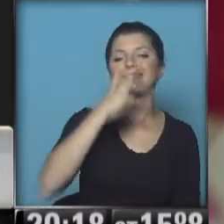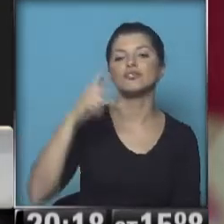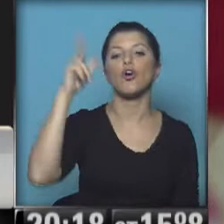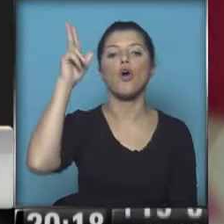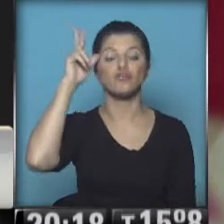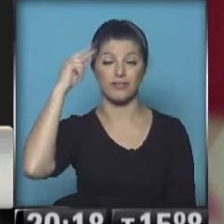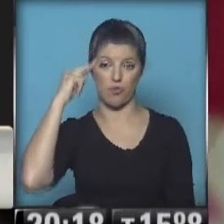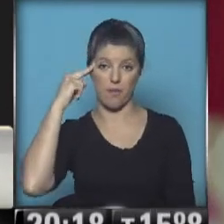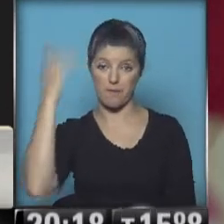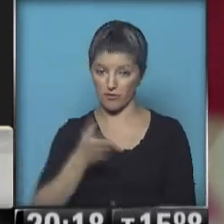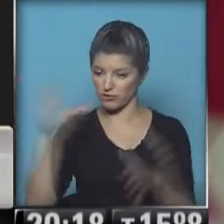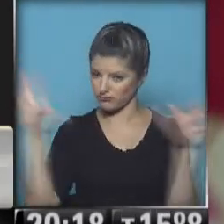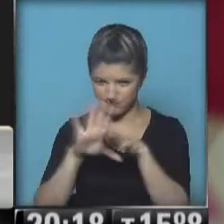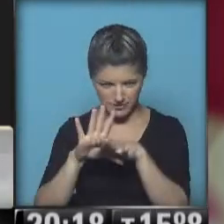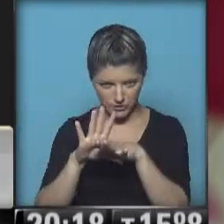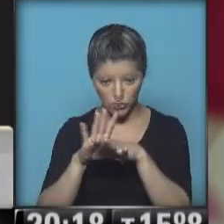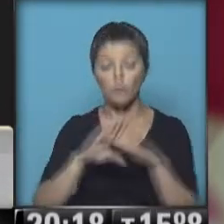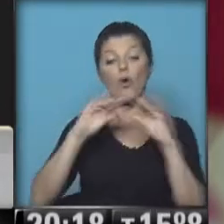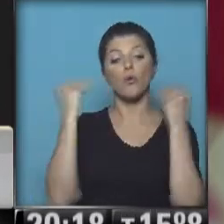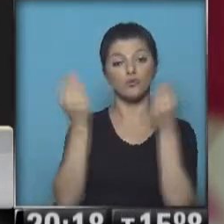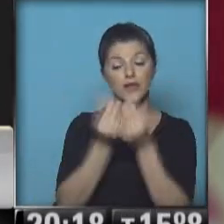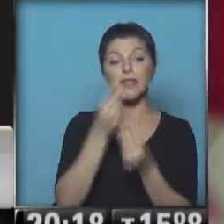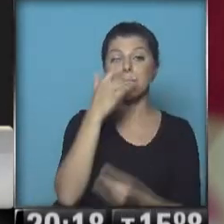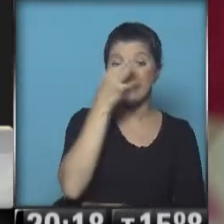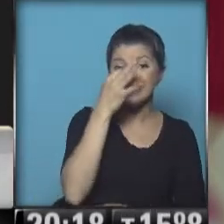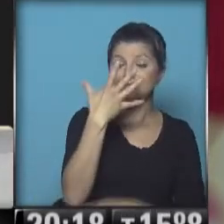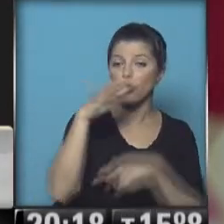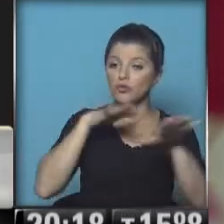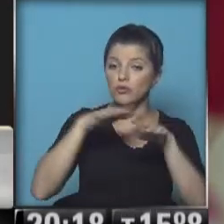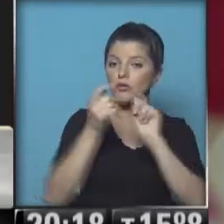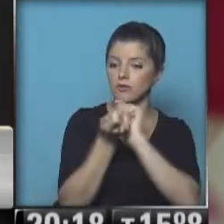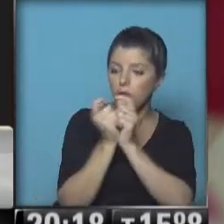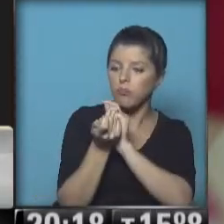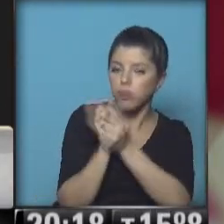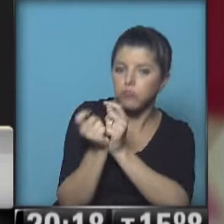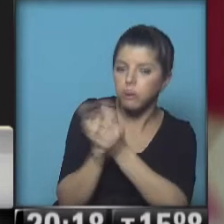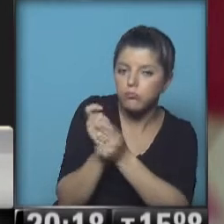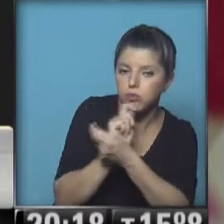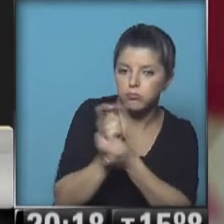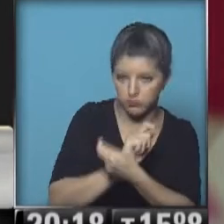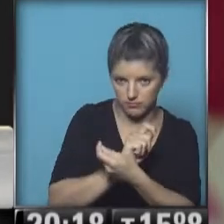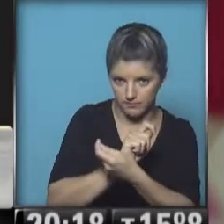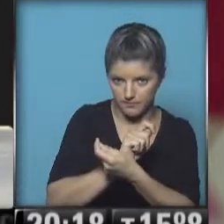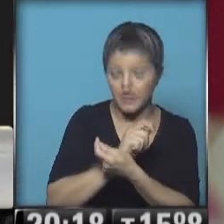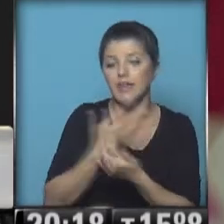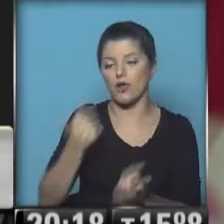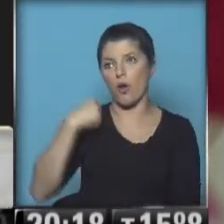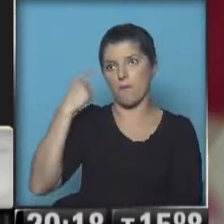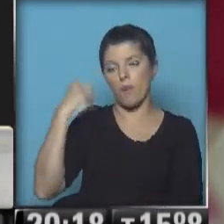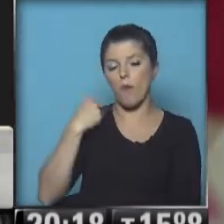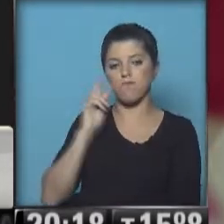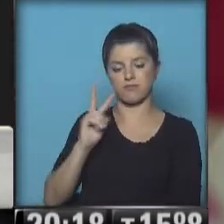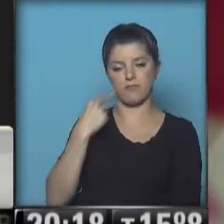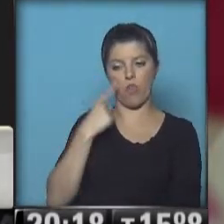2.389%, 25 veces fue modificado a lo largo de estos 11 años. Y lo que uno puede